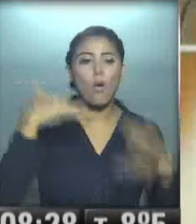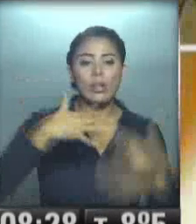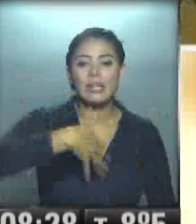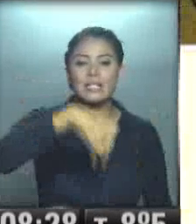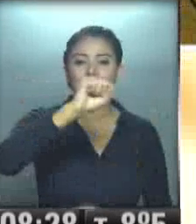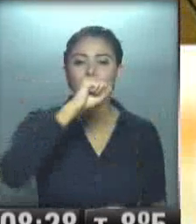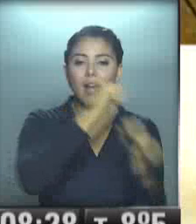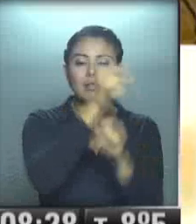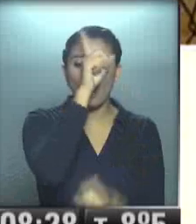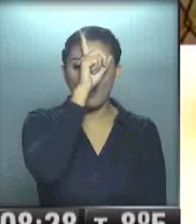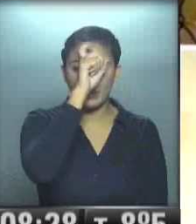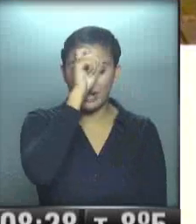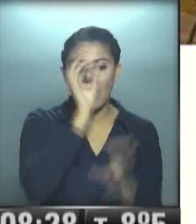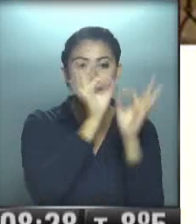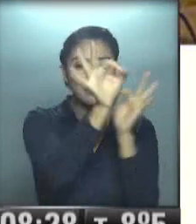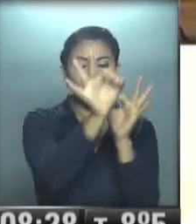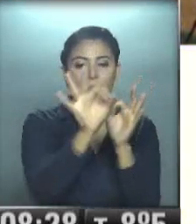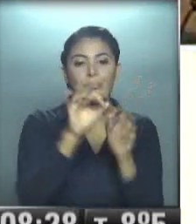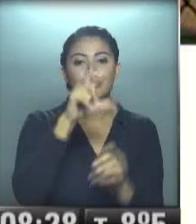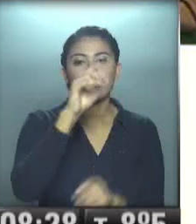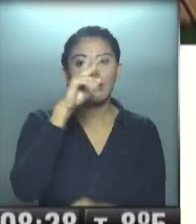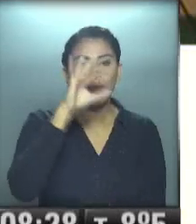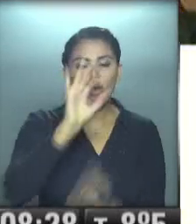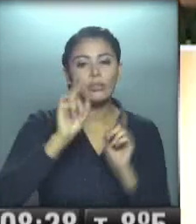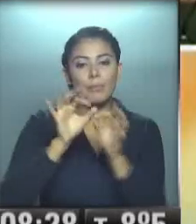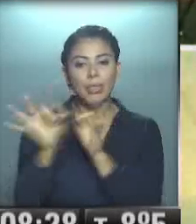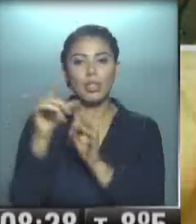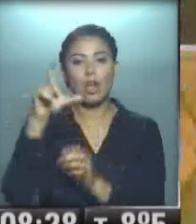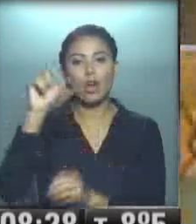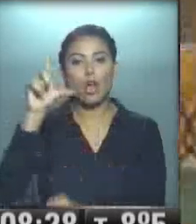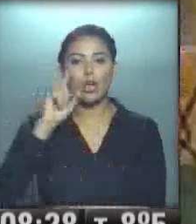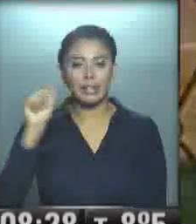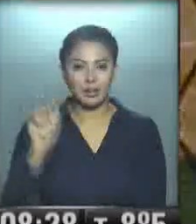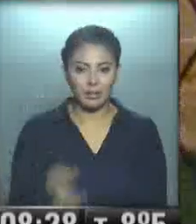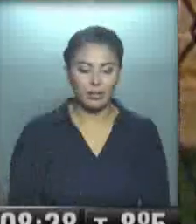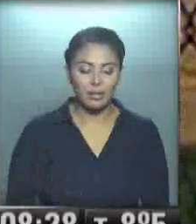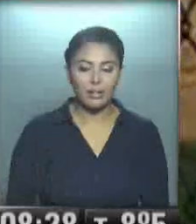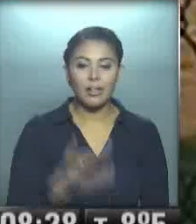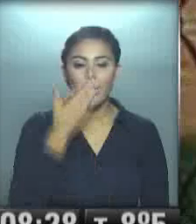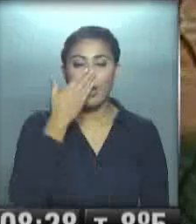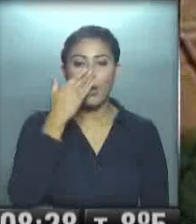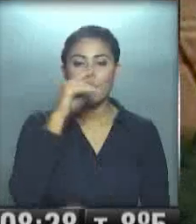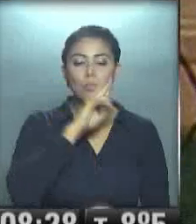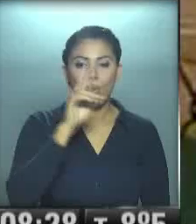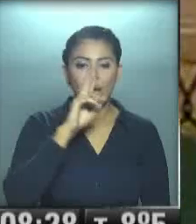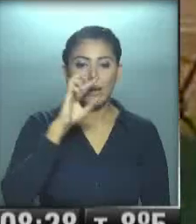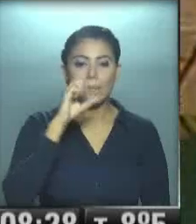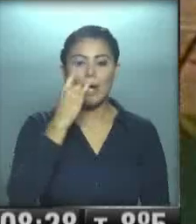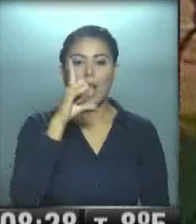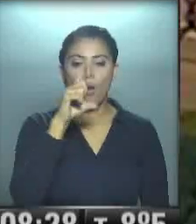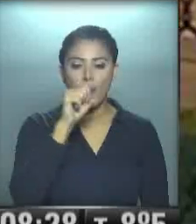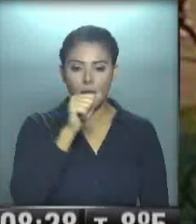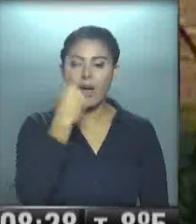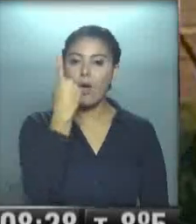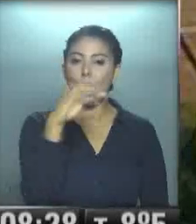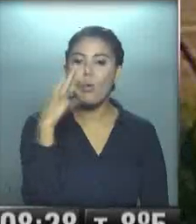allí al hospital más cercano de Carmelo y también de Colonia estamos hablando de Paula bueri